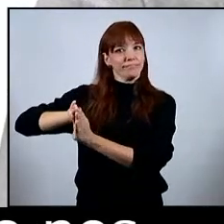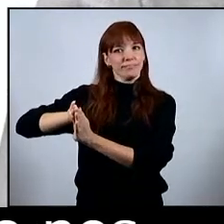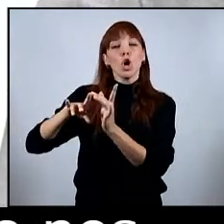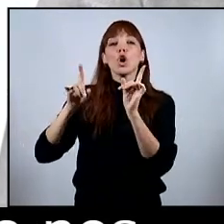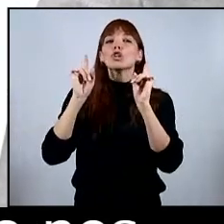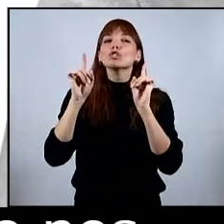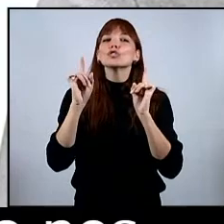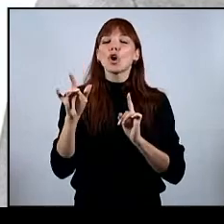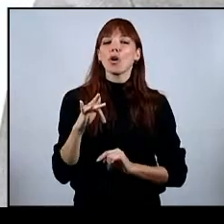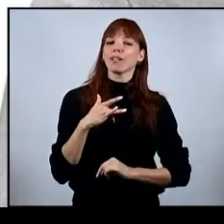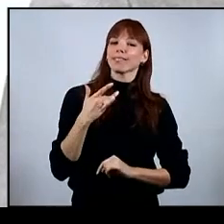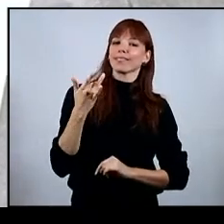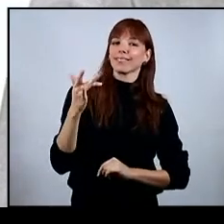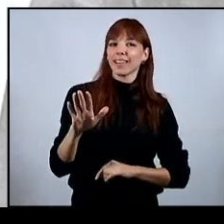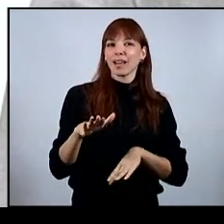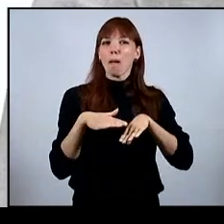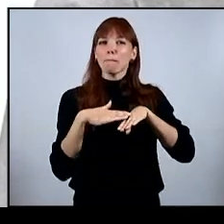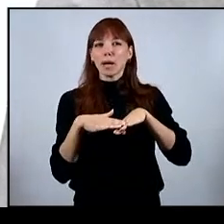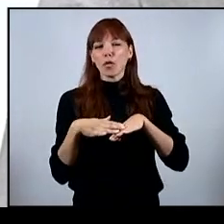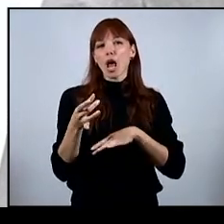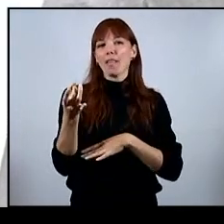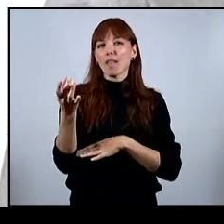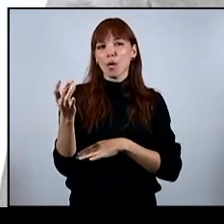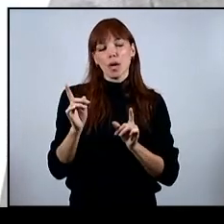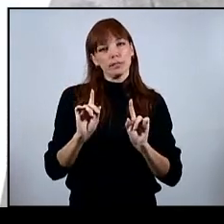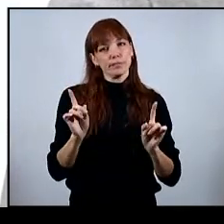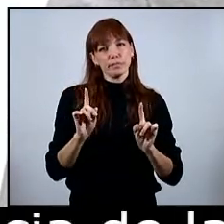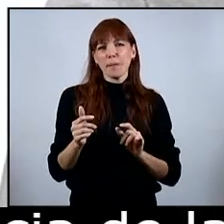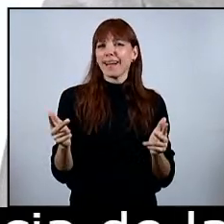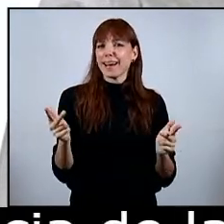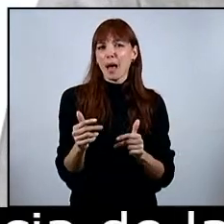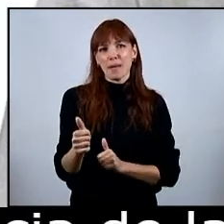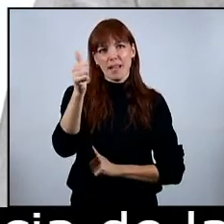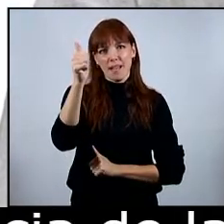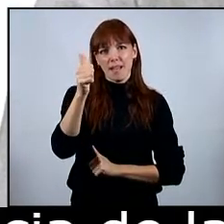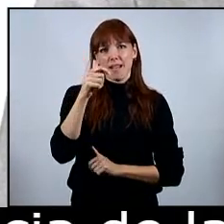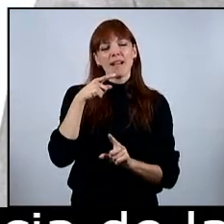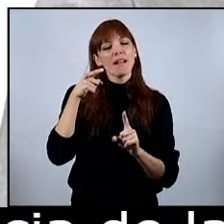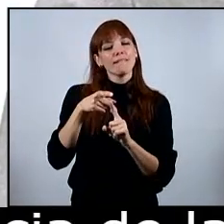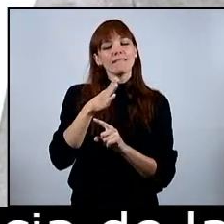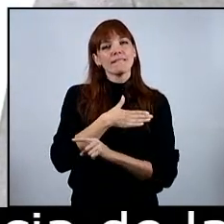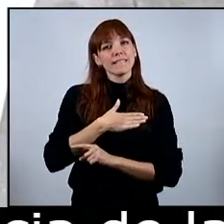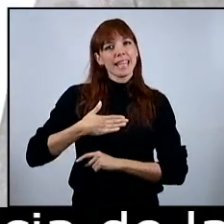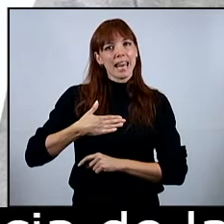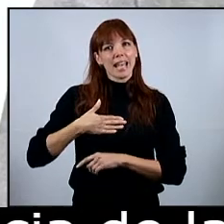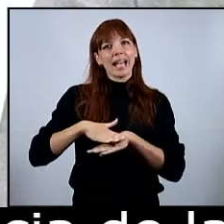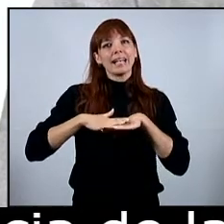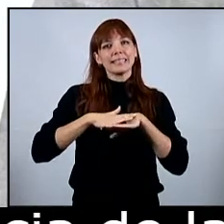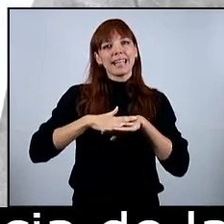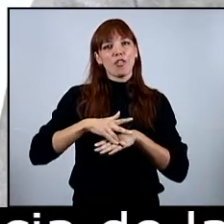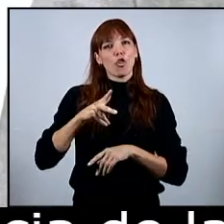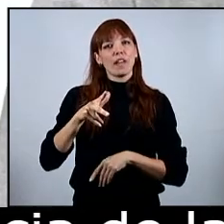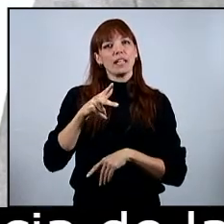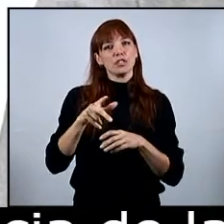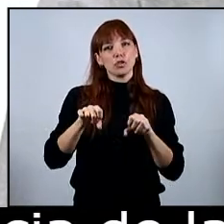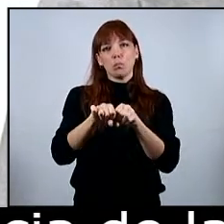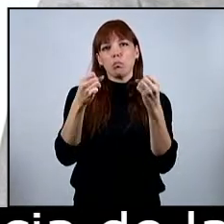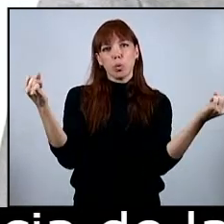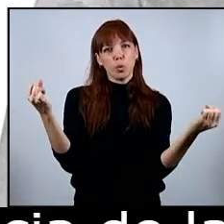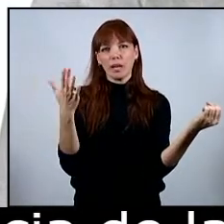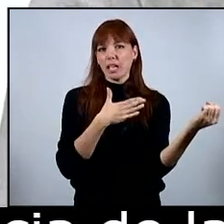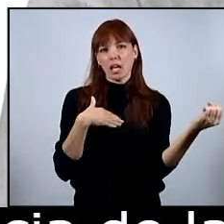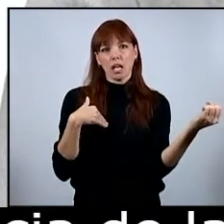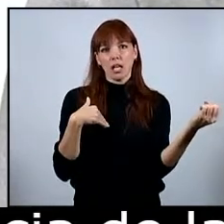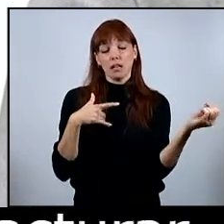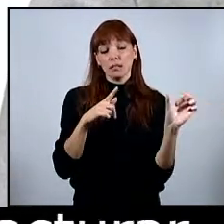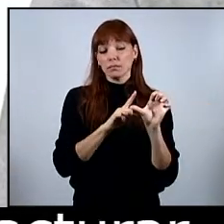condonación de la deuda. No, esto es mucho más grave. Es que quieren fracturar nuestro Estado de Derecho. Extremadura, por supuesto, que